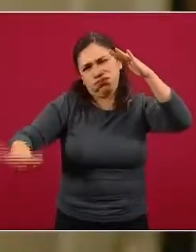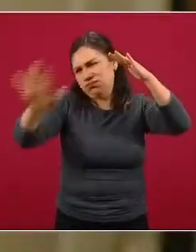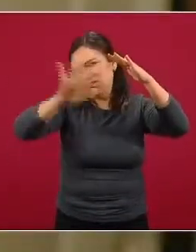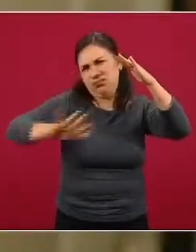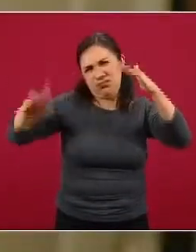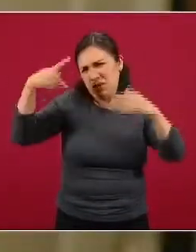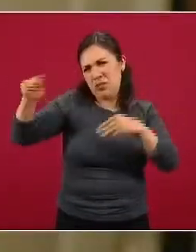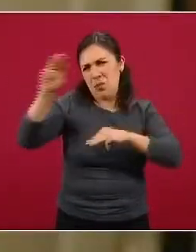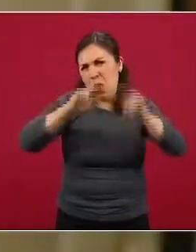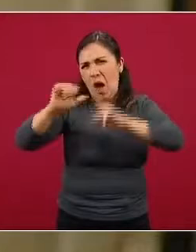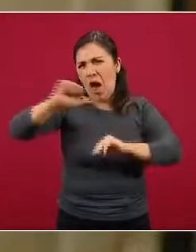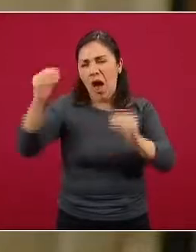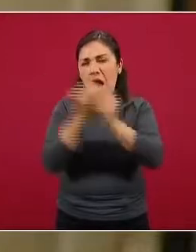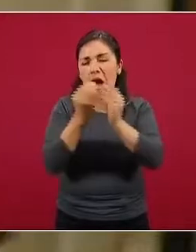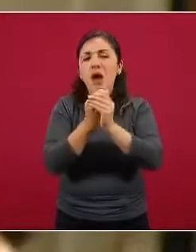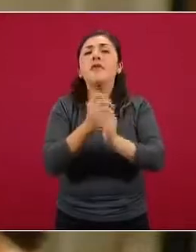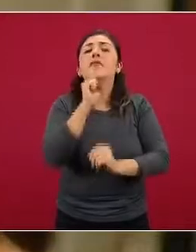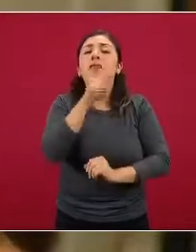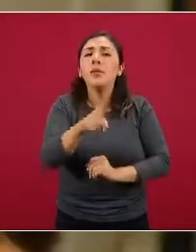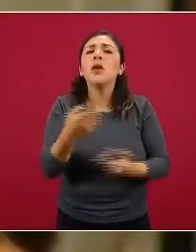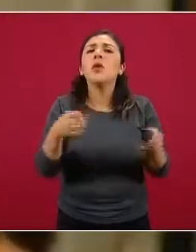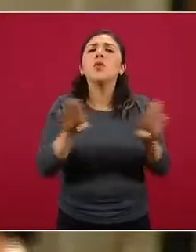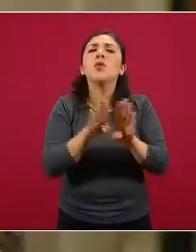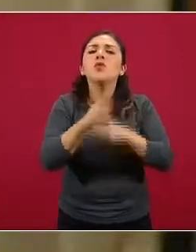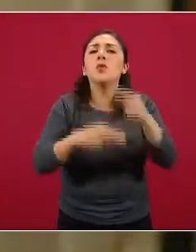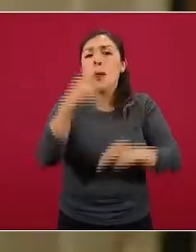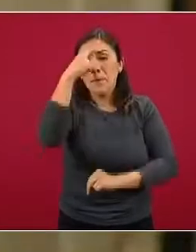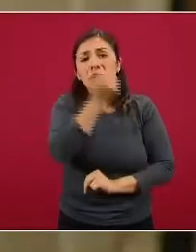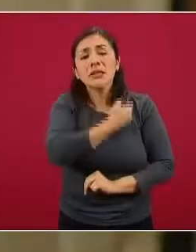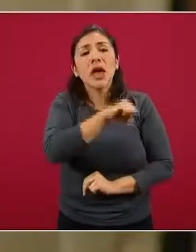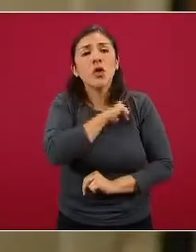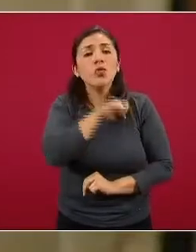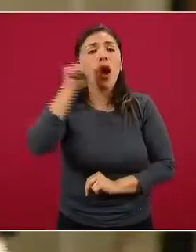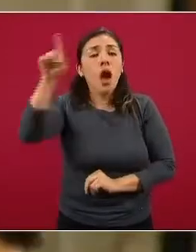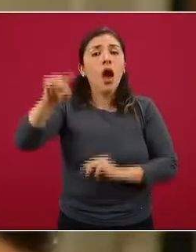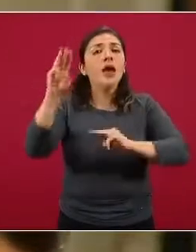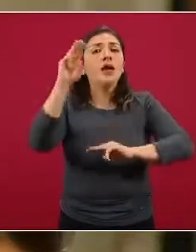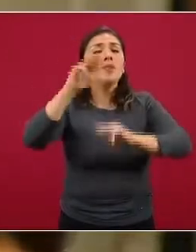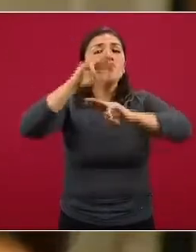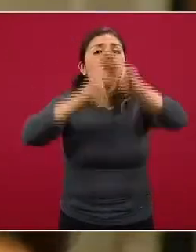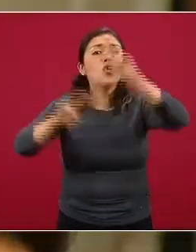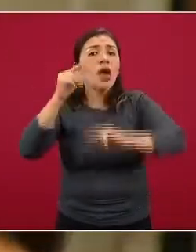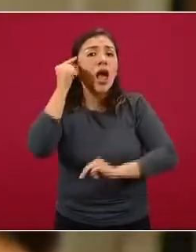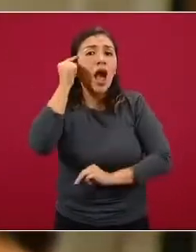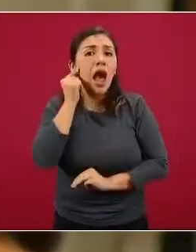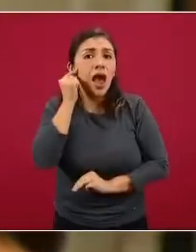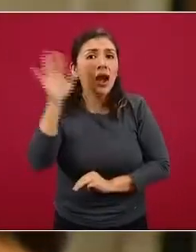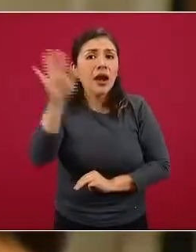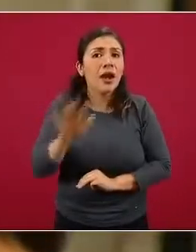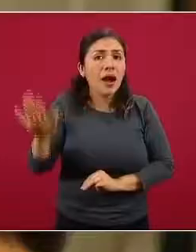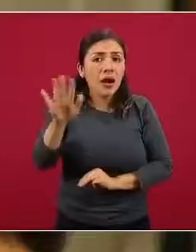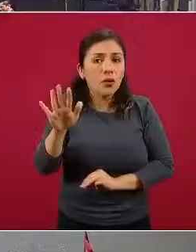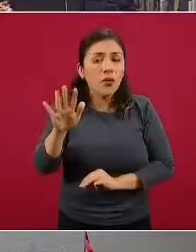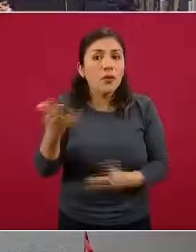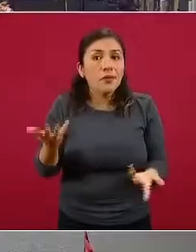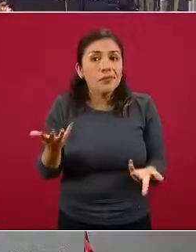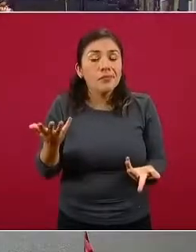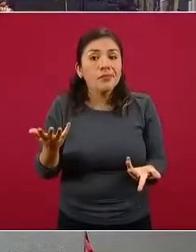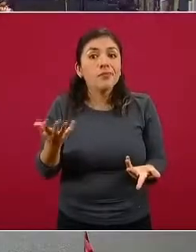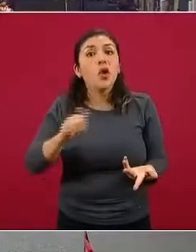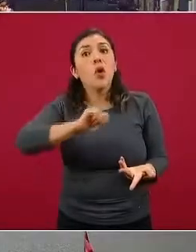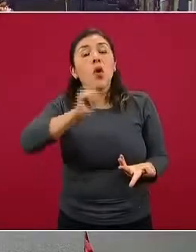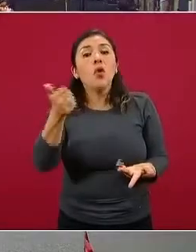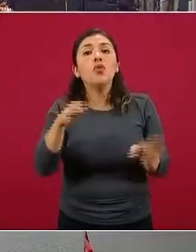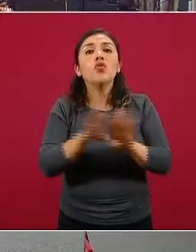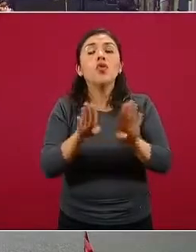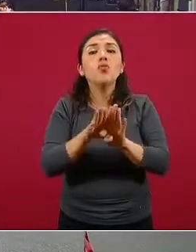abajo, y cómo va la situación también de salud en la Sierra de Guerrero y con la cuestión